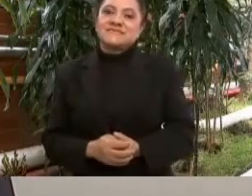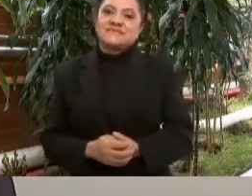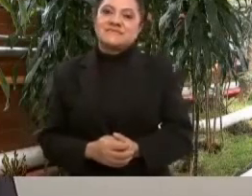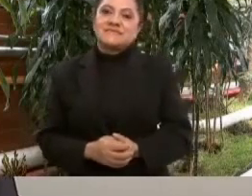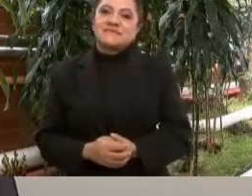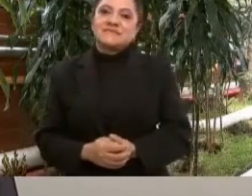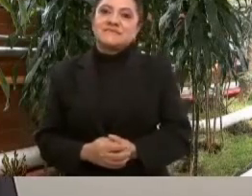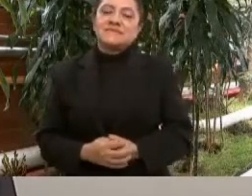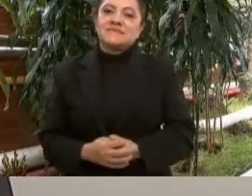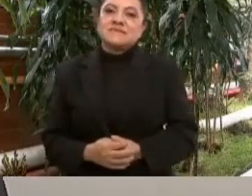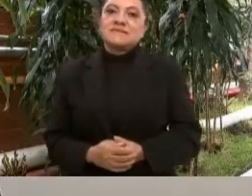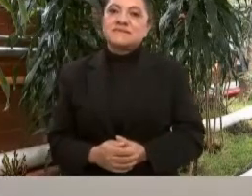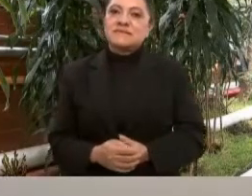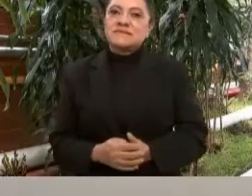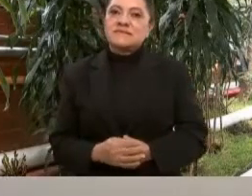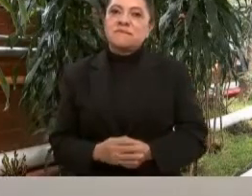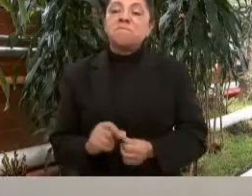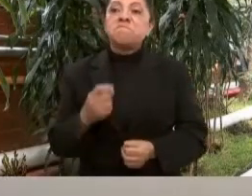es